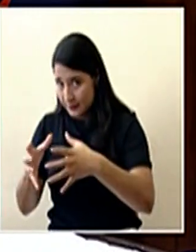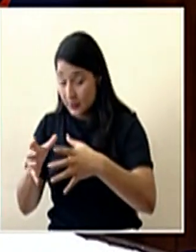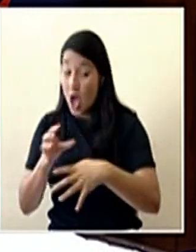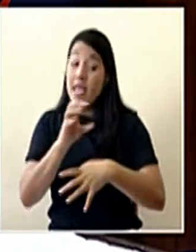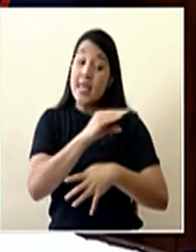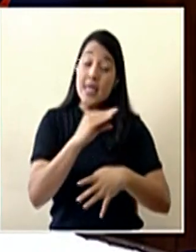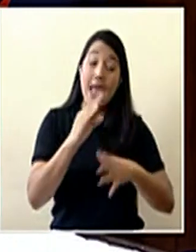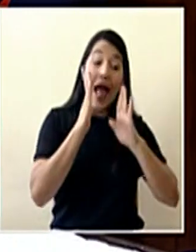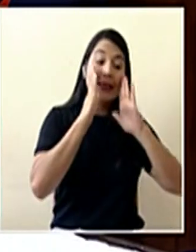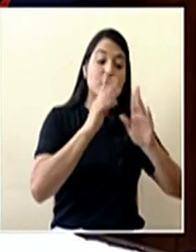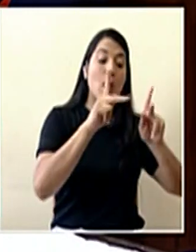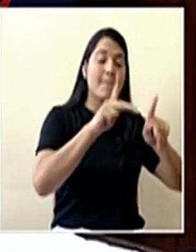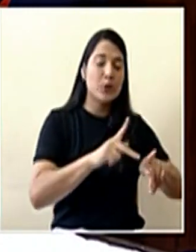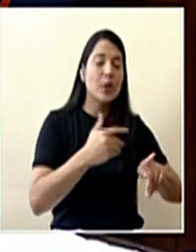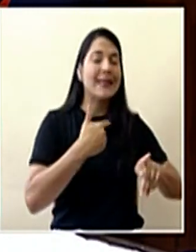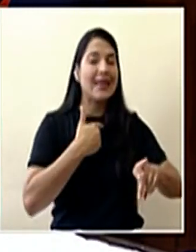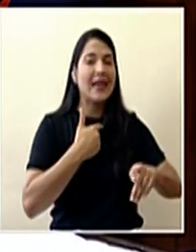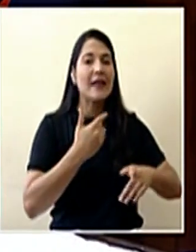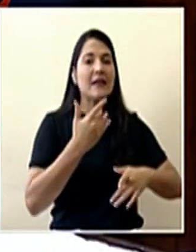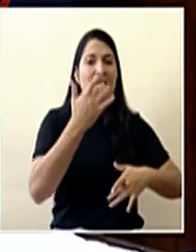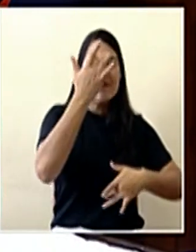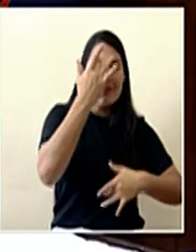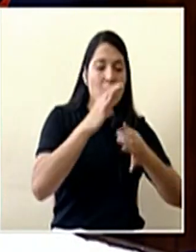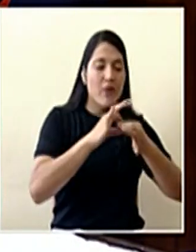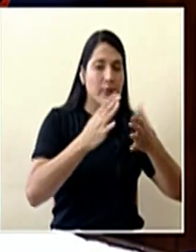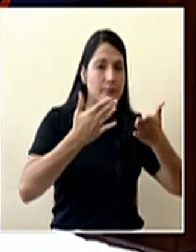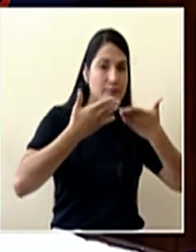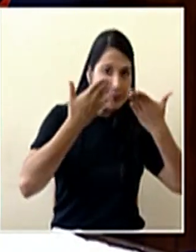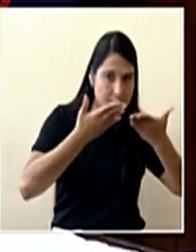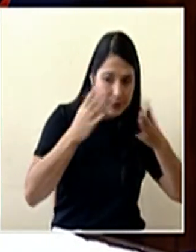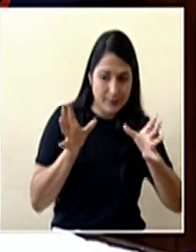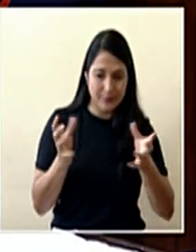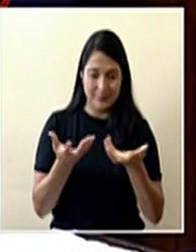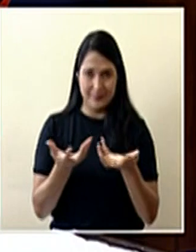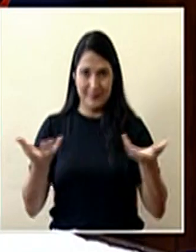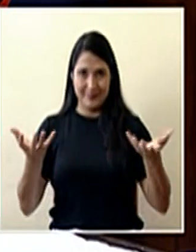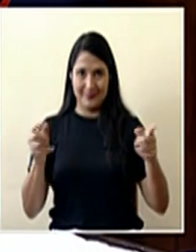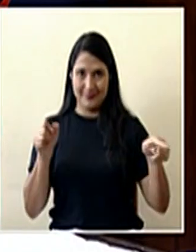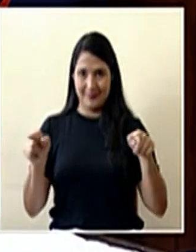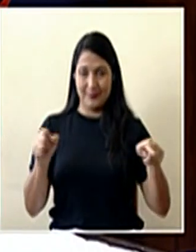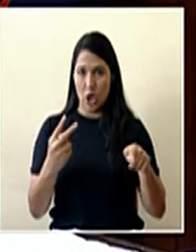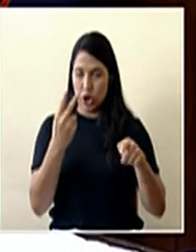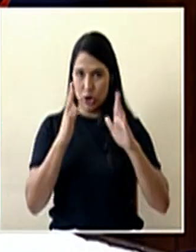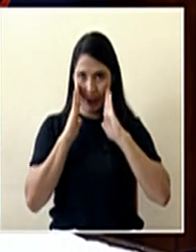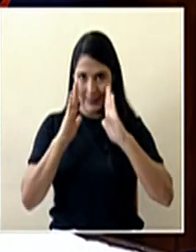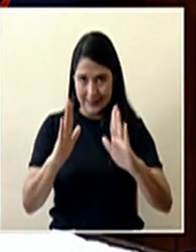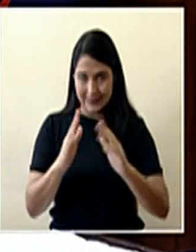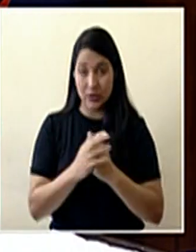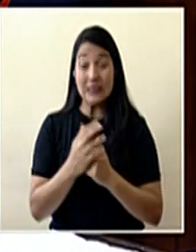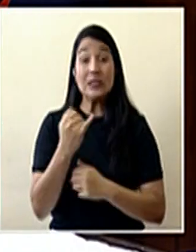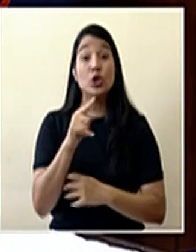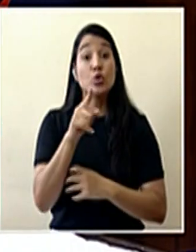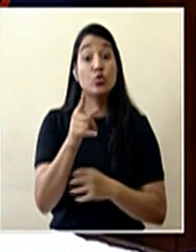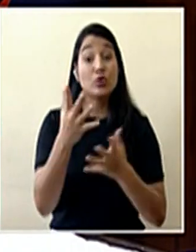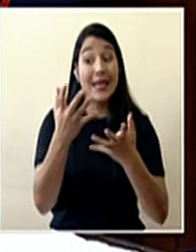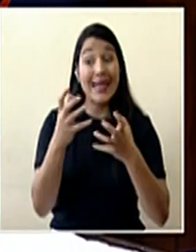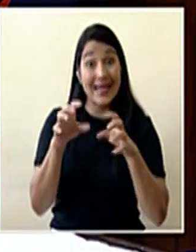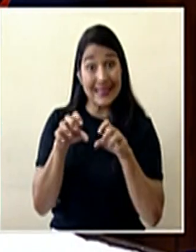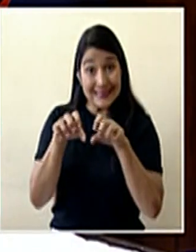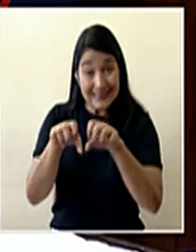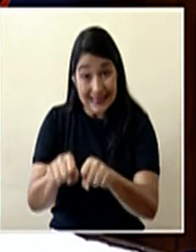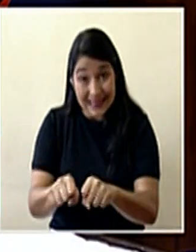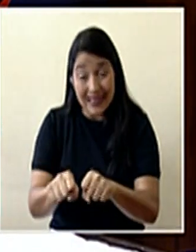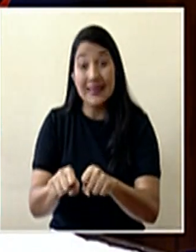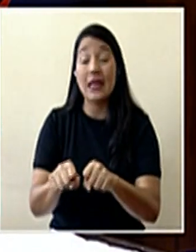patología urgente, tiene que asistir a los servicios de urgencias. Si alguien quiere sacar una cita control de las que ya dijimos que estamos dando por telemedicina o